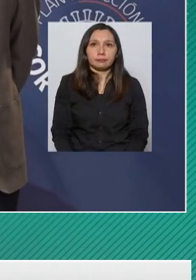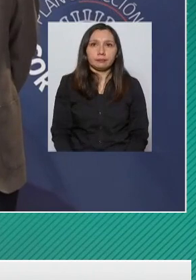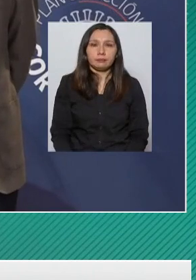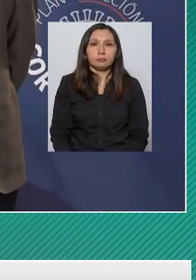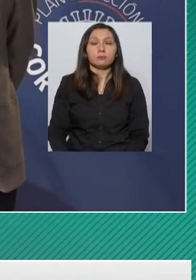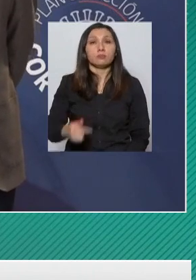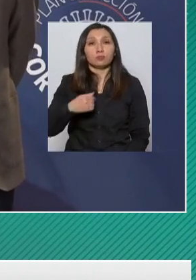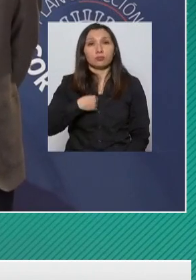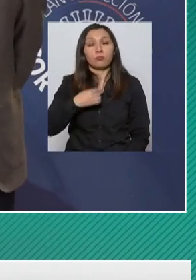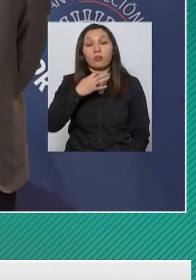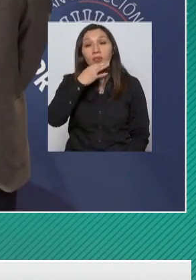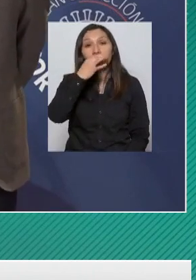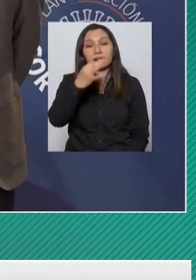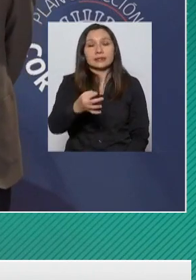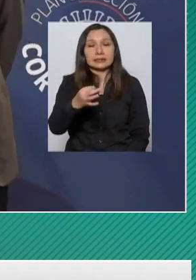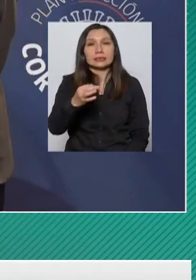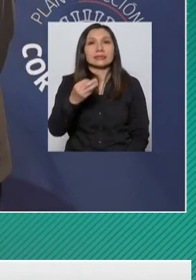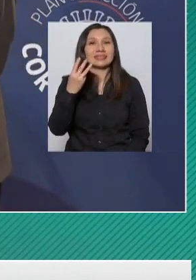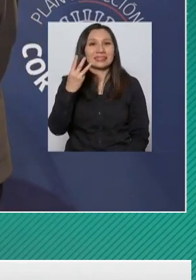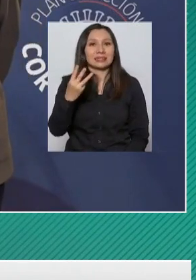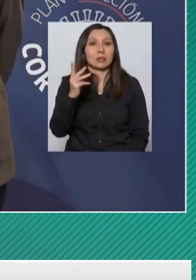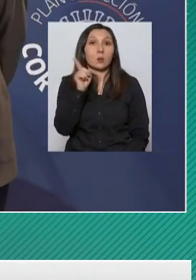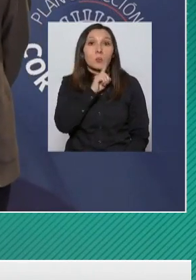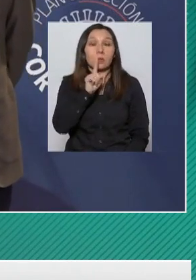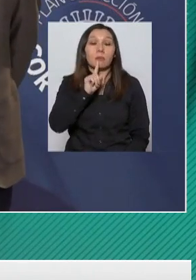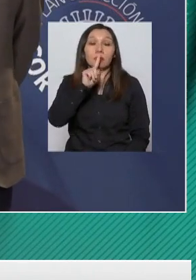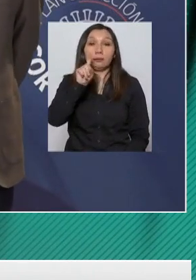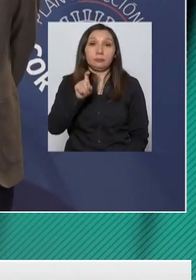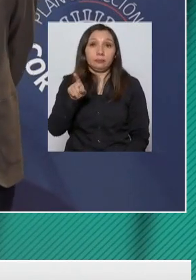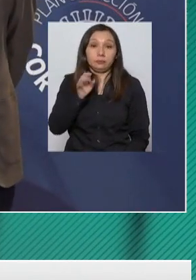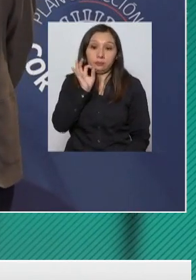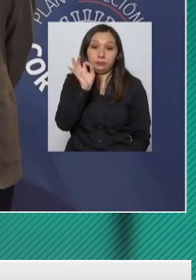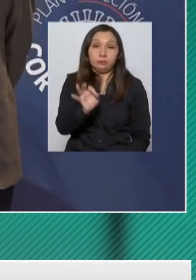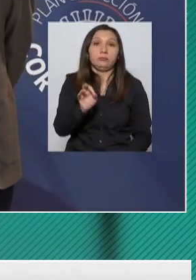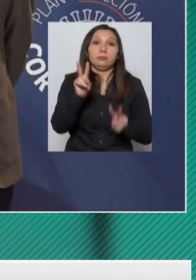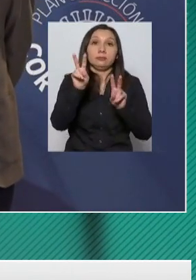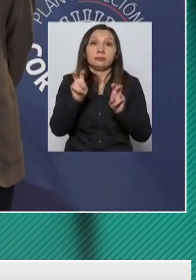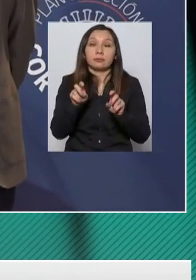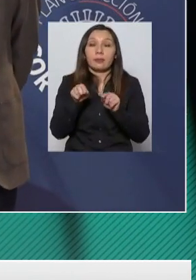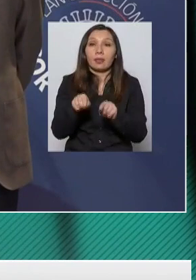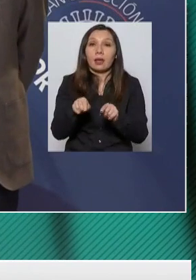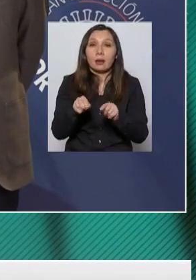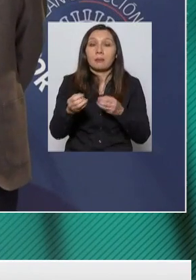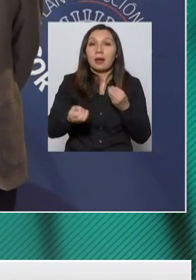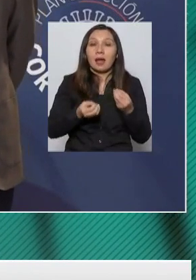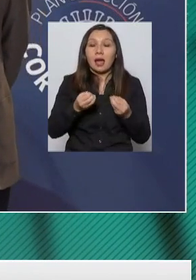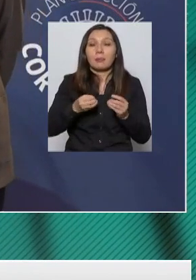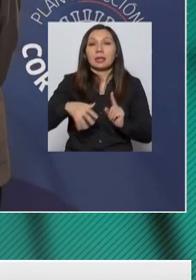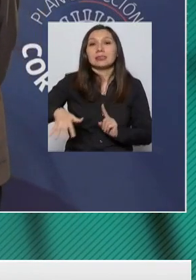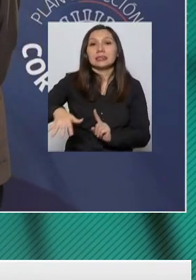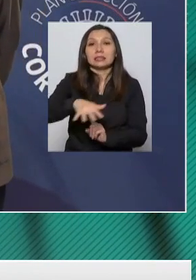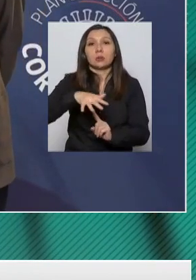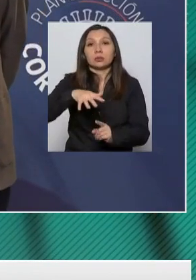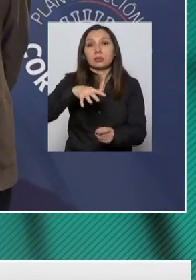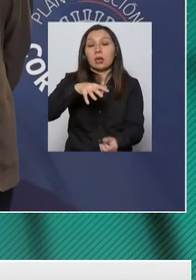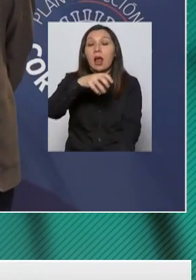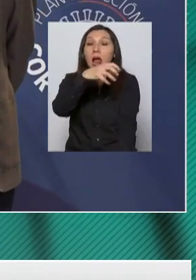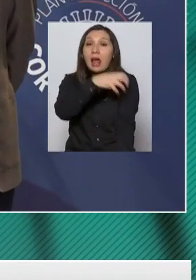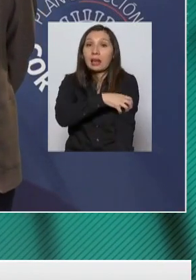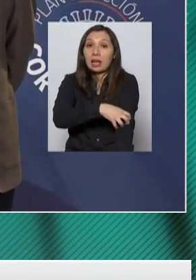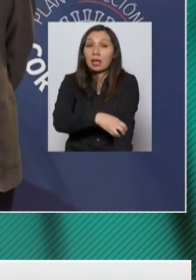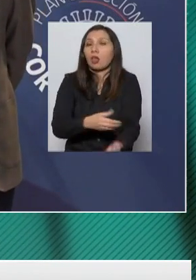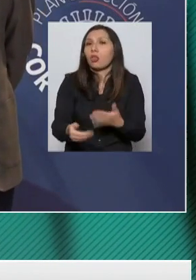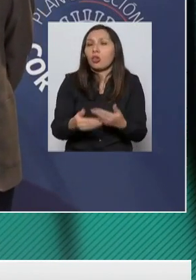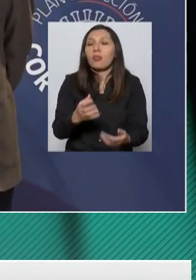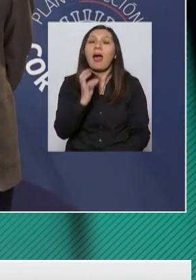yo me voy a referir a las tres últimas preguntas que usted hizo con respecto a la situación regional tanto